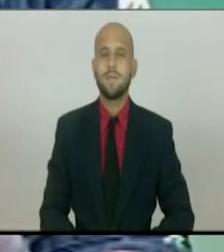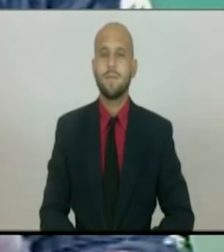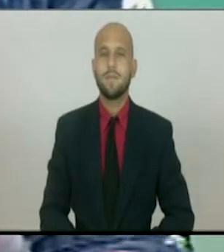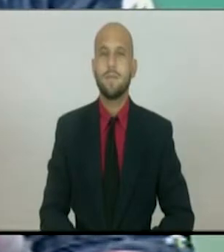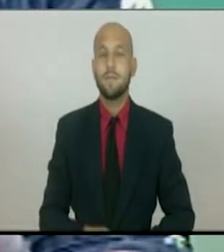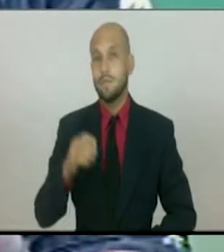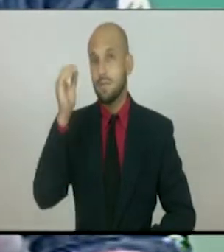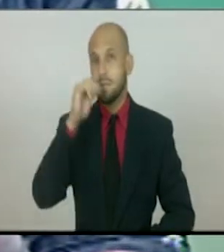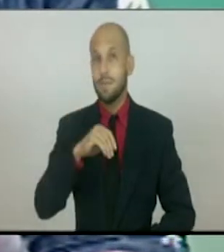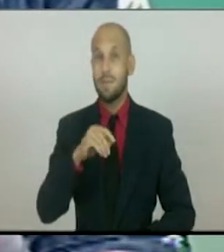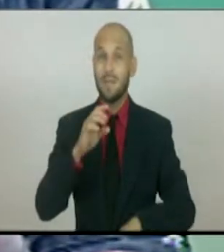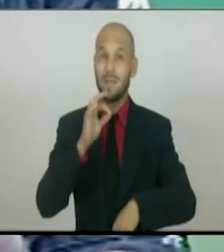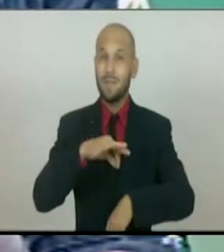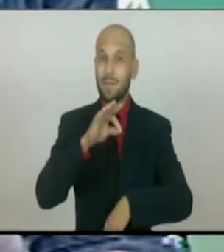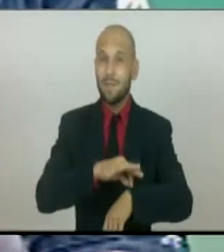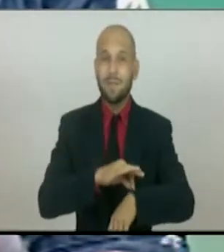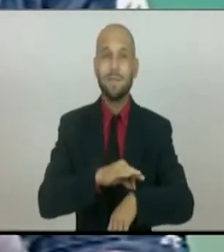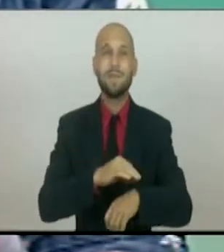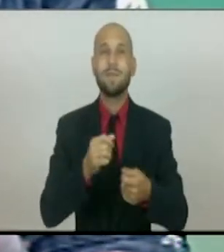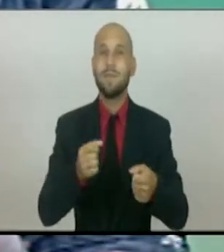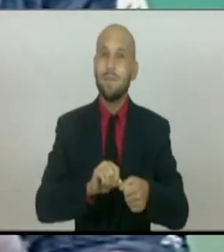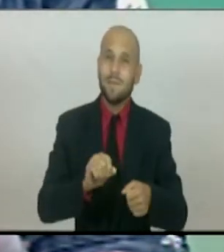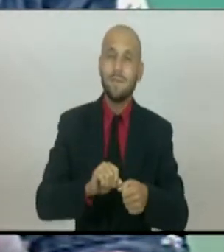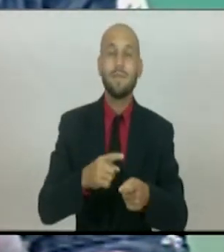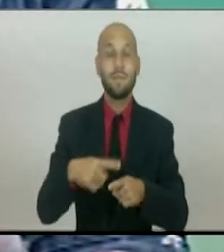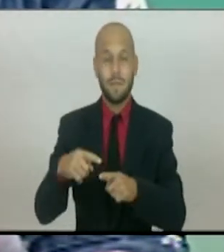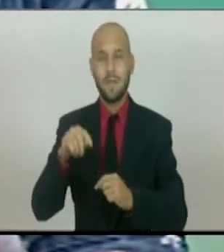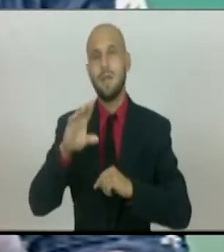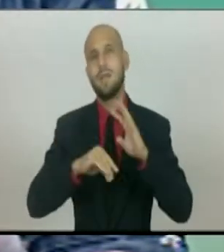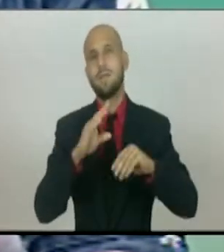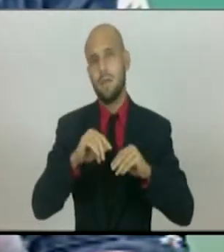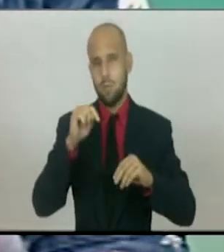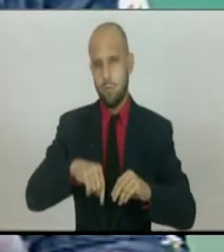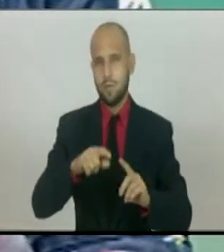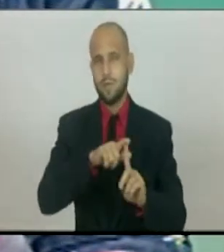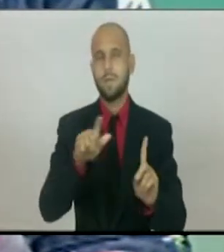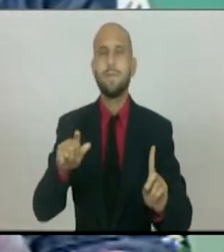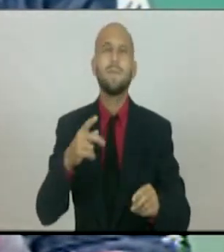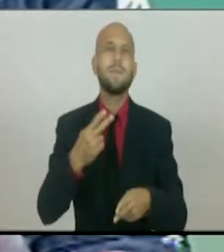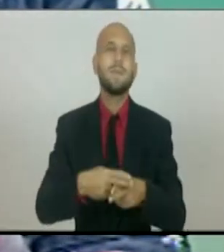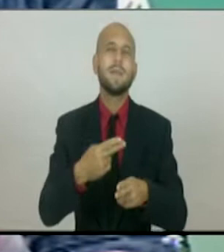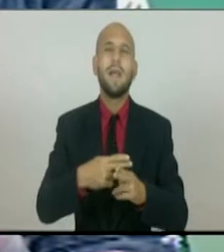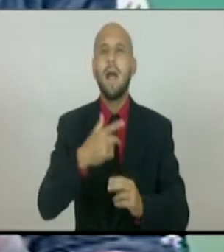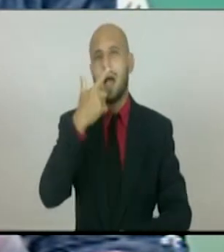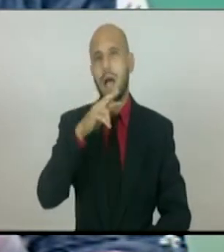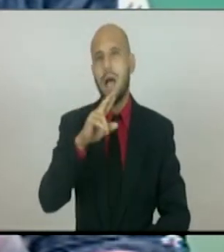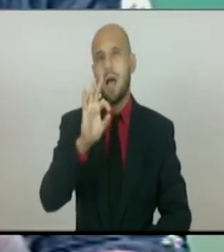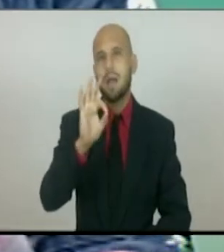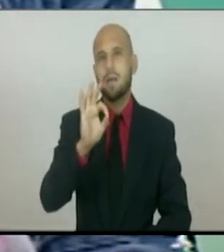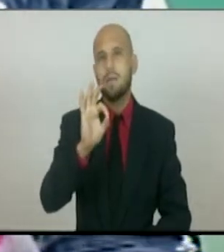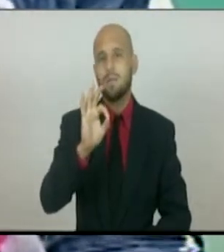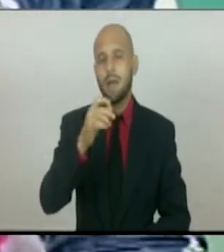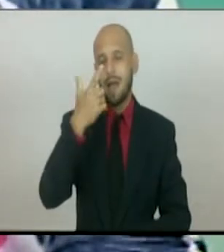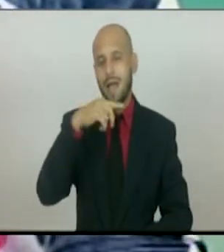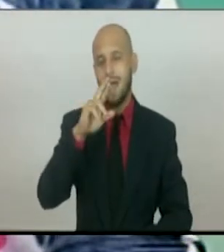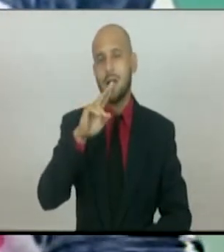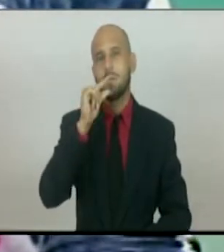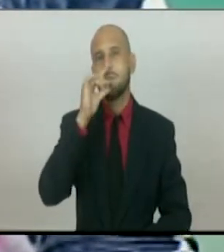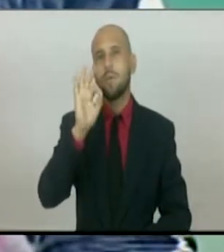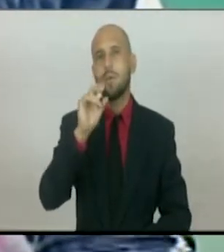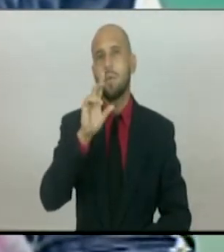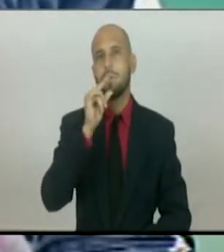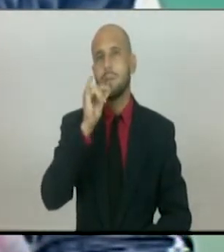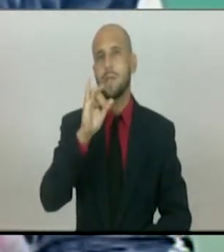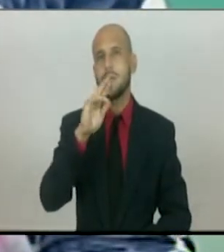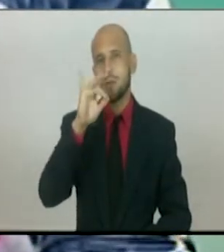A la arbovirosis dedicaremos esta emisión de primera mano. Voy a conversar con una invitada muy especial. Se trata de la